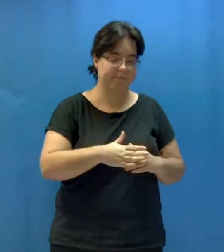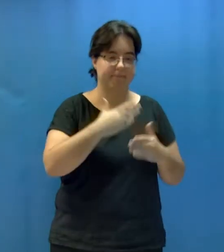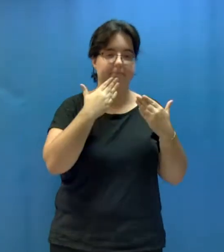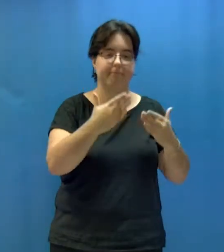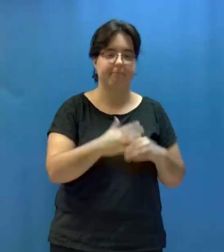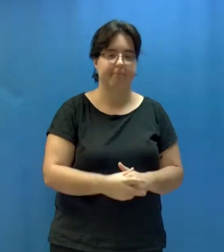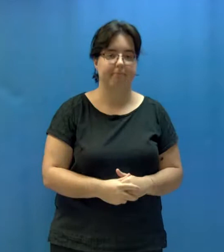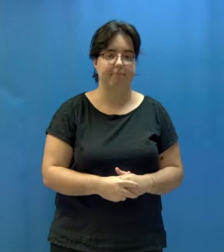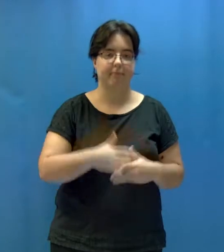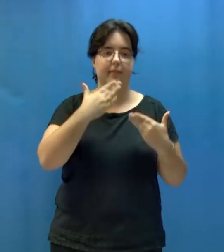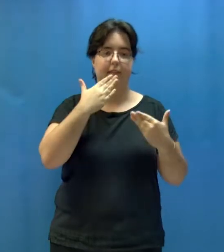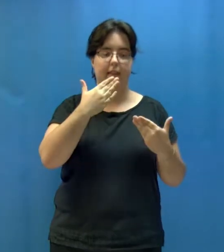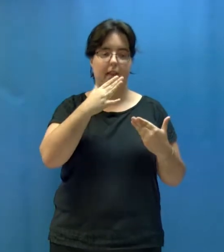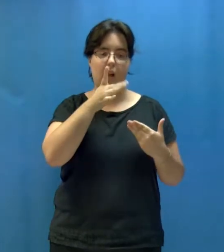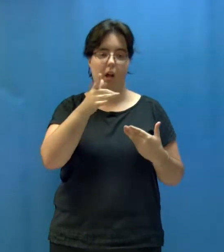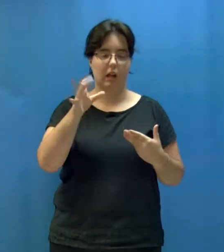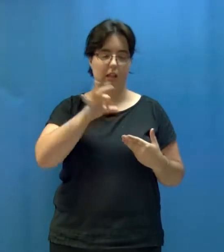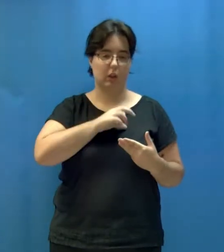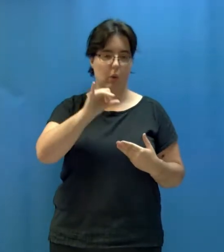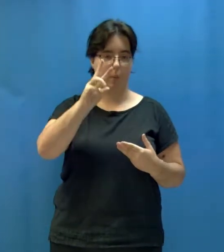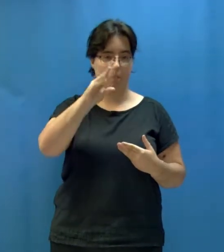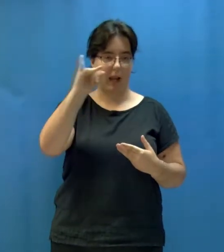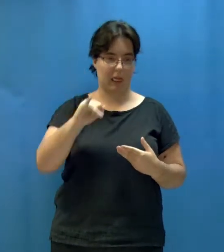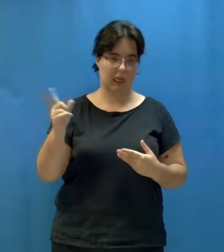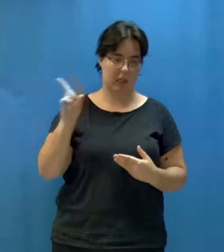Gracias, señora Gabarda. Señor Pérez, para réplica.